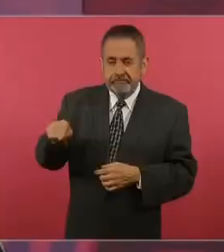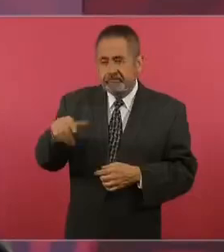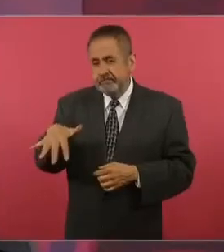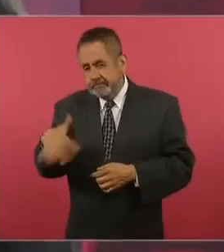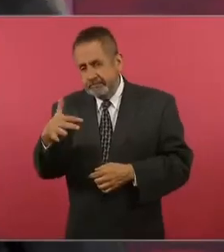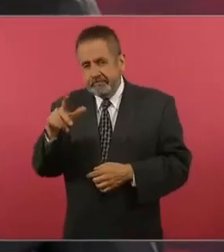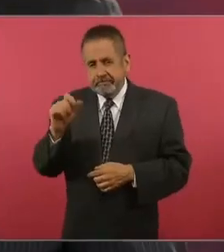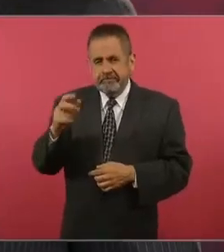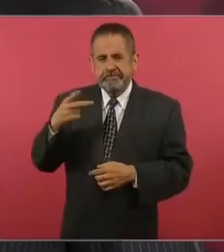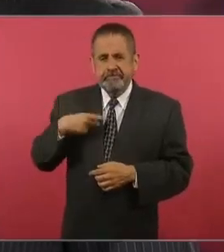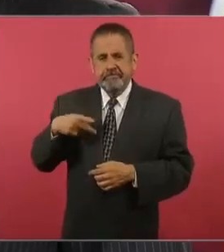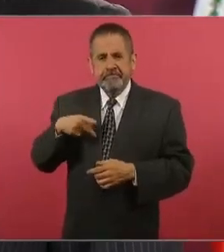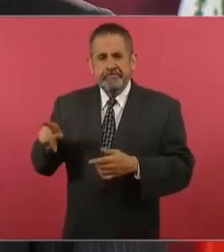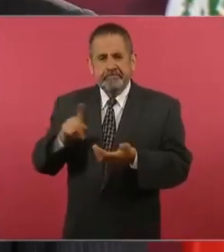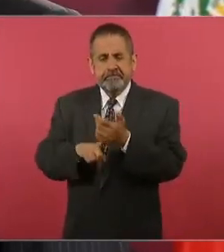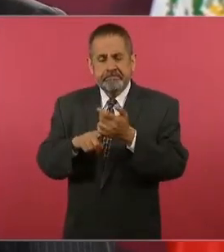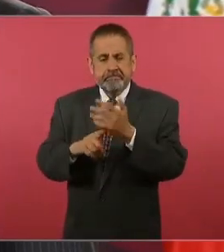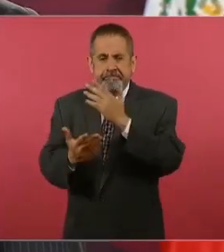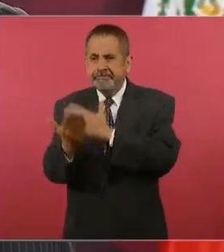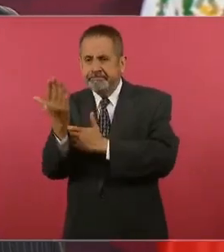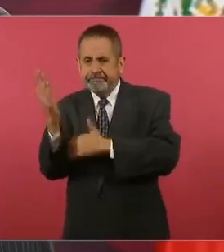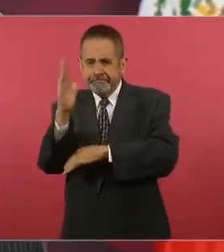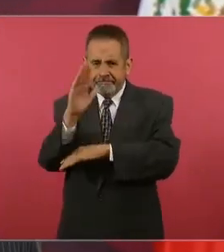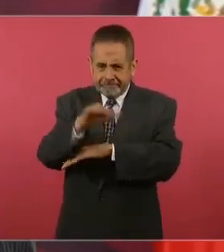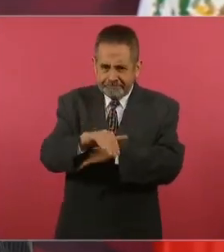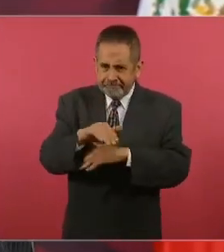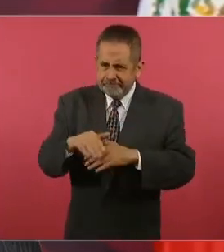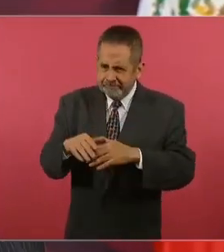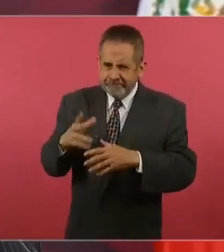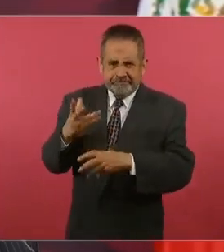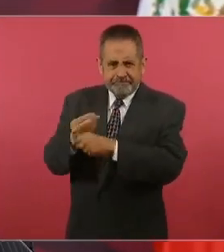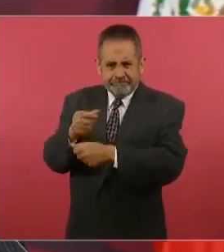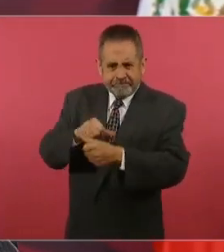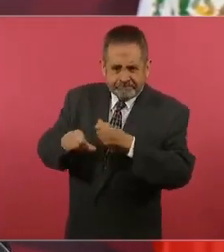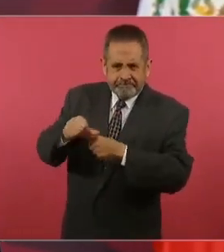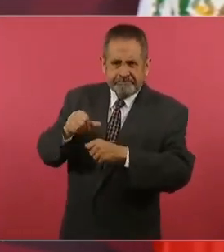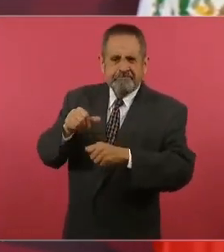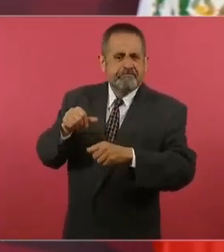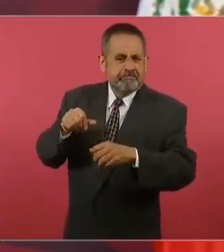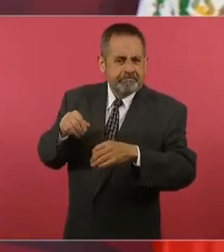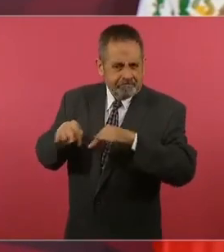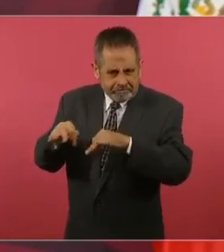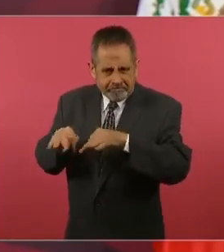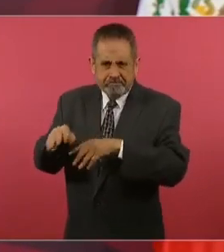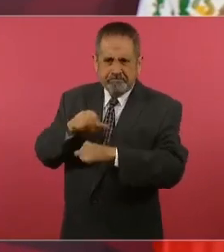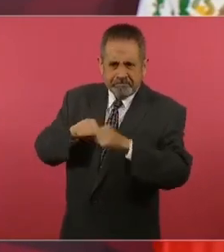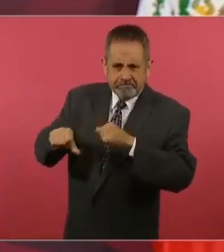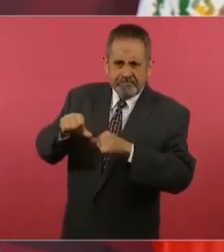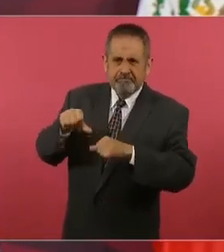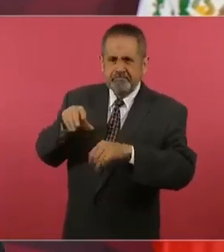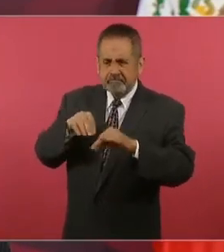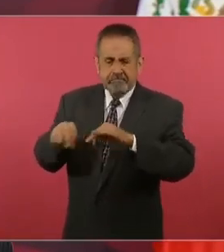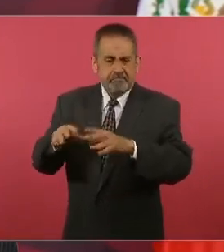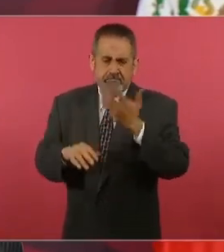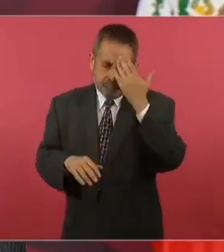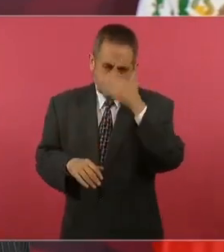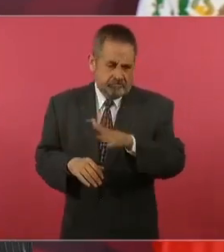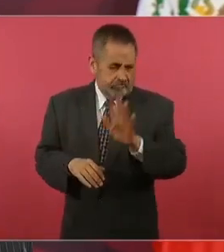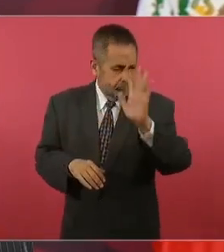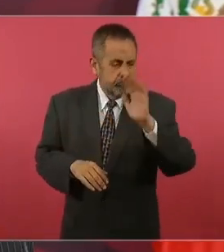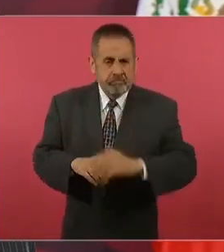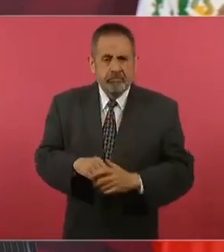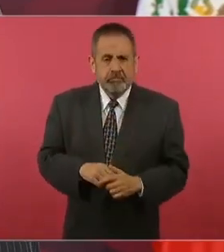15, 20 personas por turno. Los trabajadores que se les conocía, yo creo que